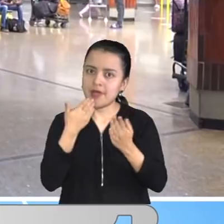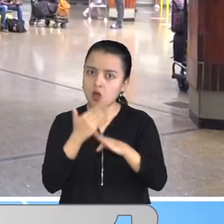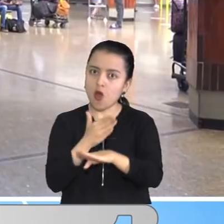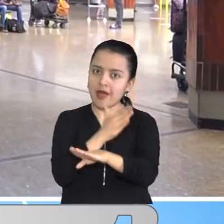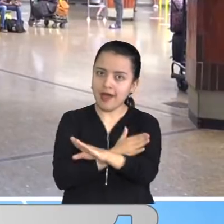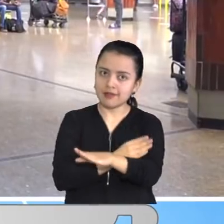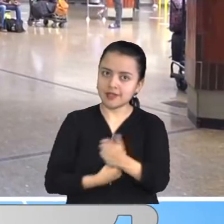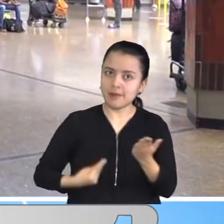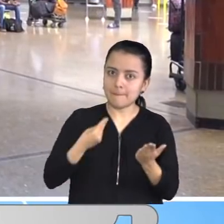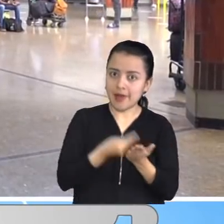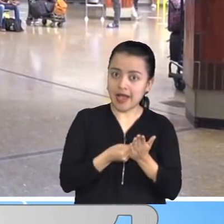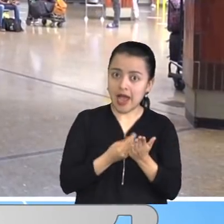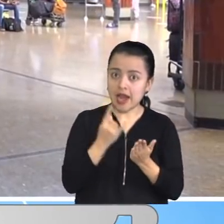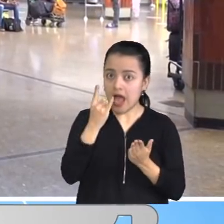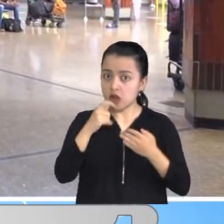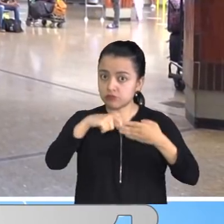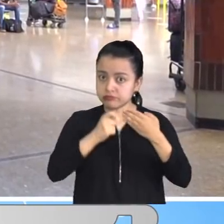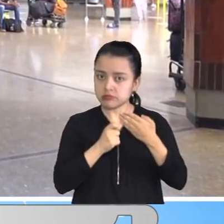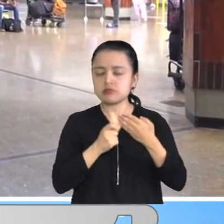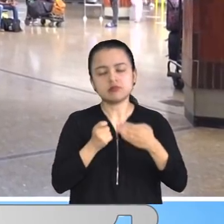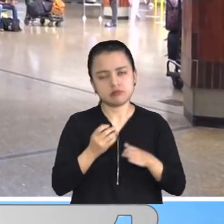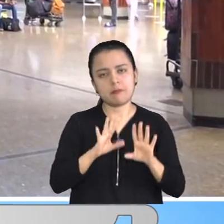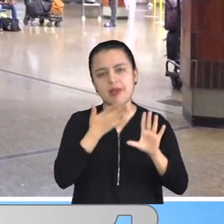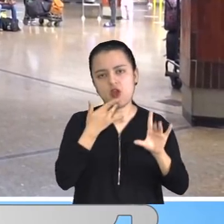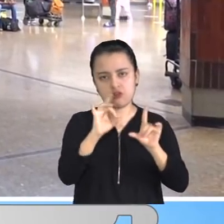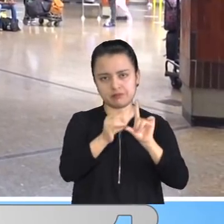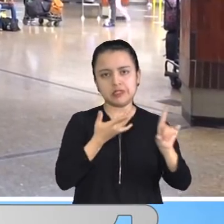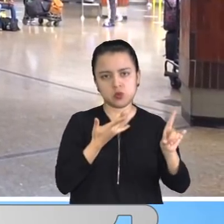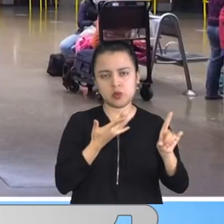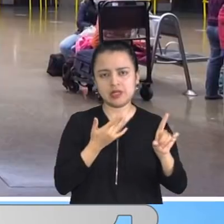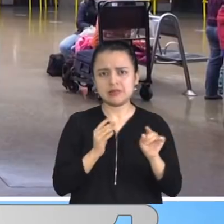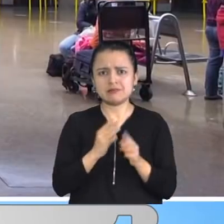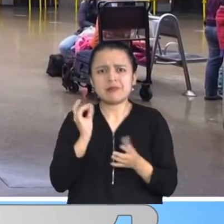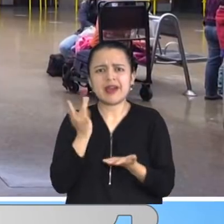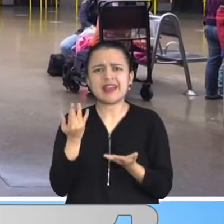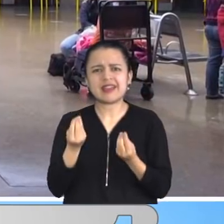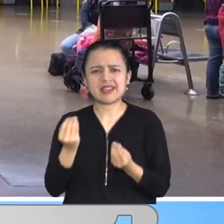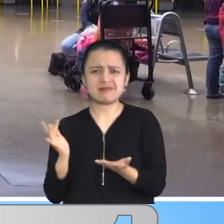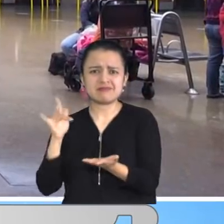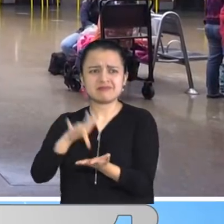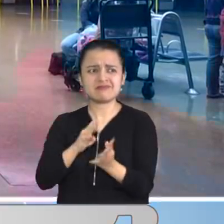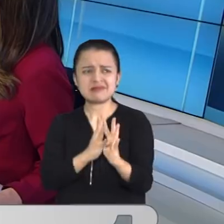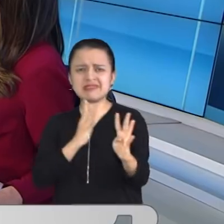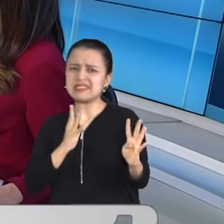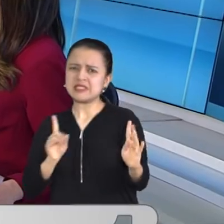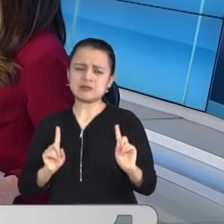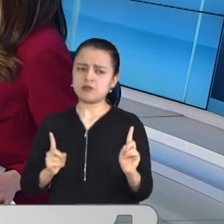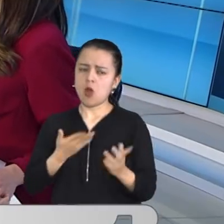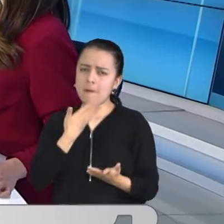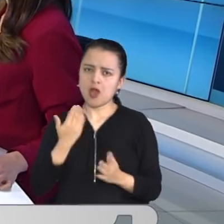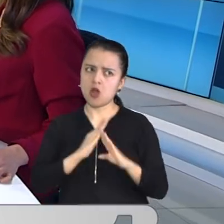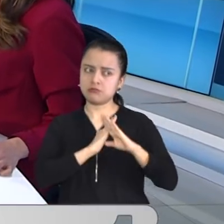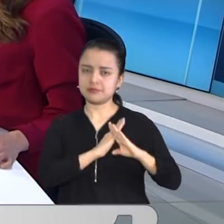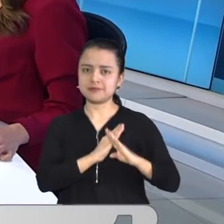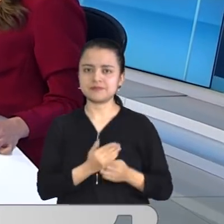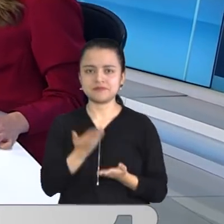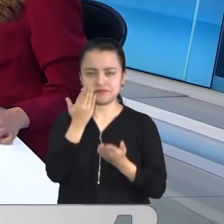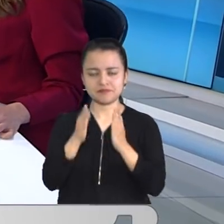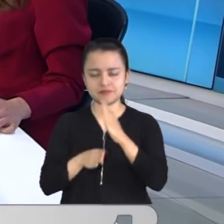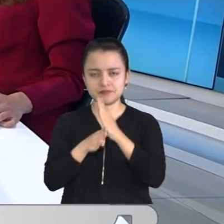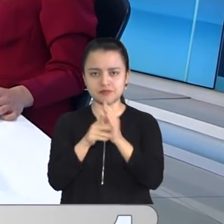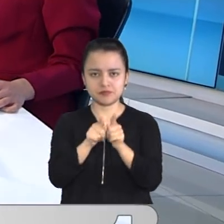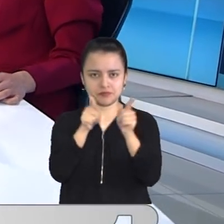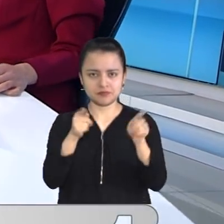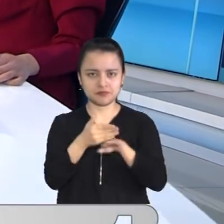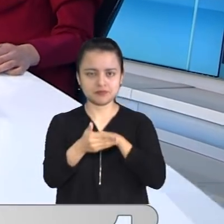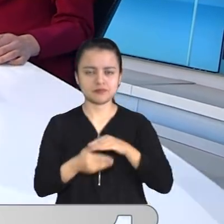tiquetes online para evitar aglomeraciones en este lugar. A las 12 del mediodía, Luisa, tendremos los detalles de estas tres informaciones. Continúe usted con más en estudio. Así